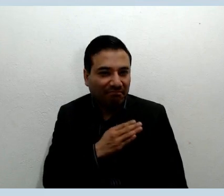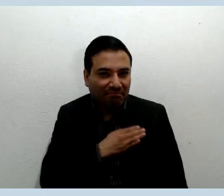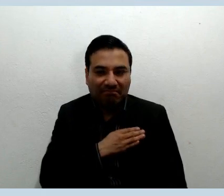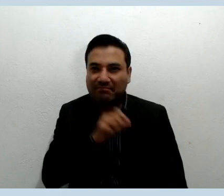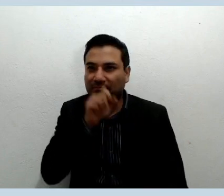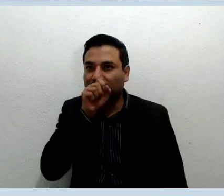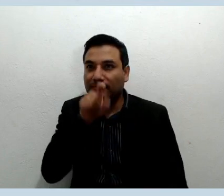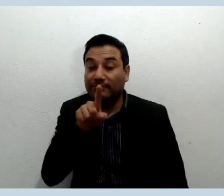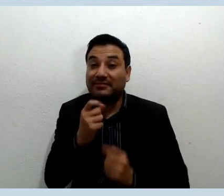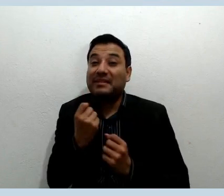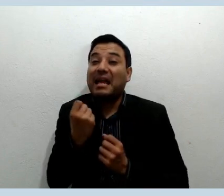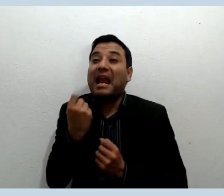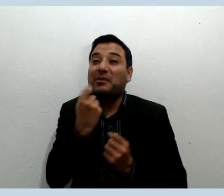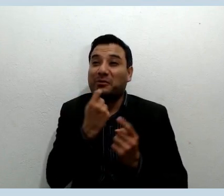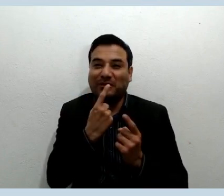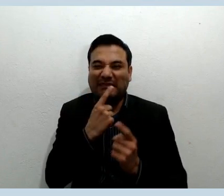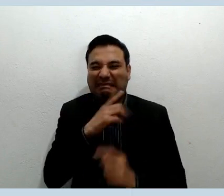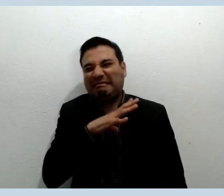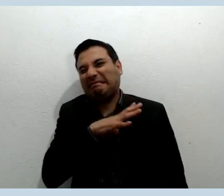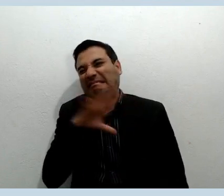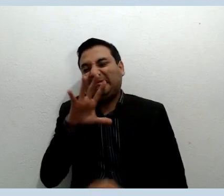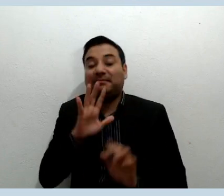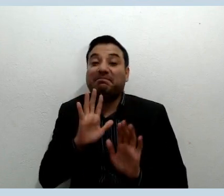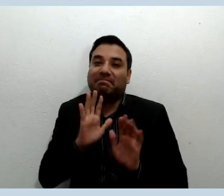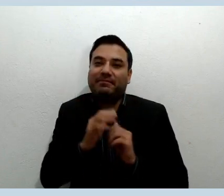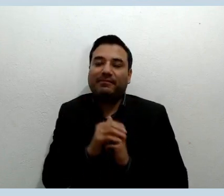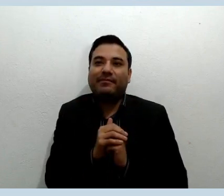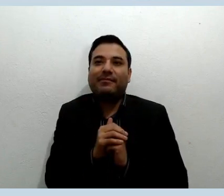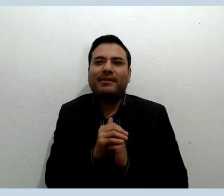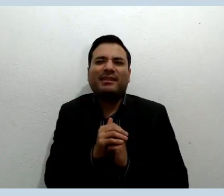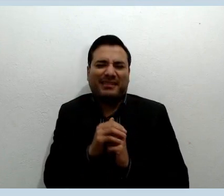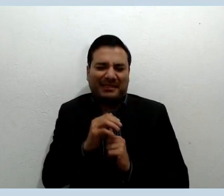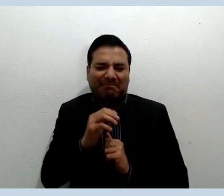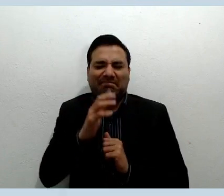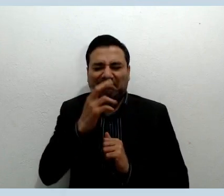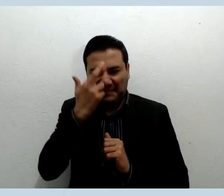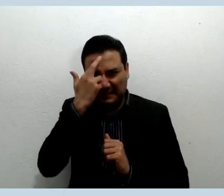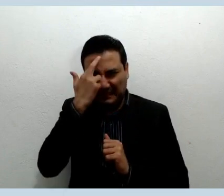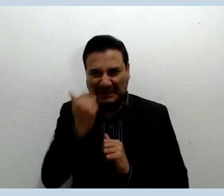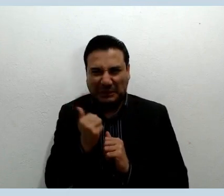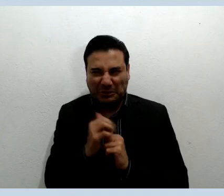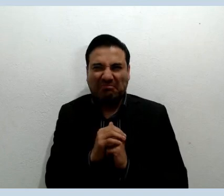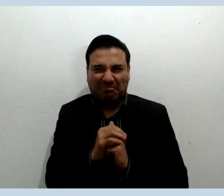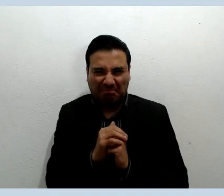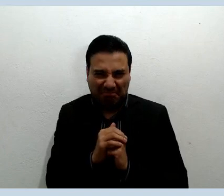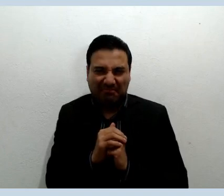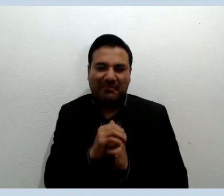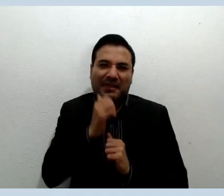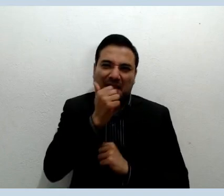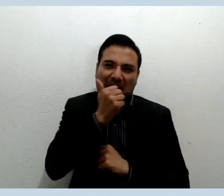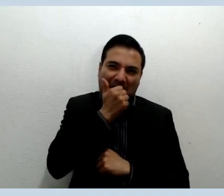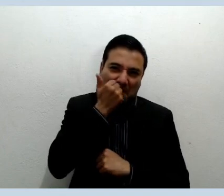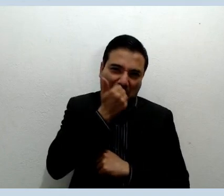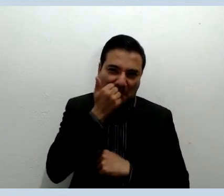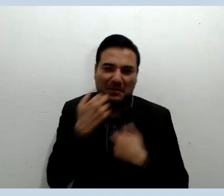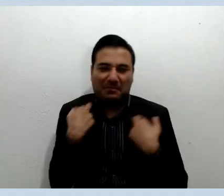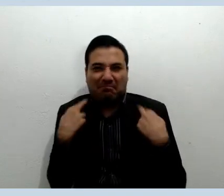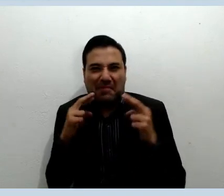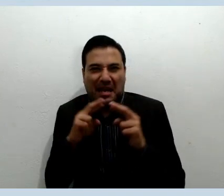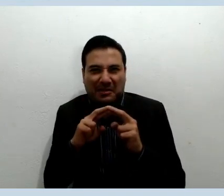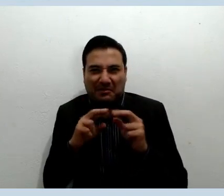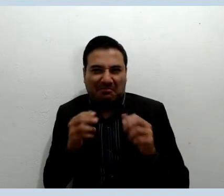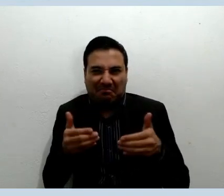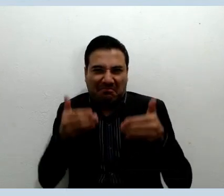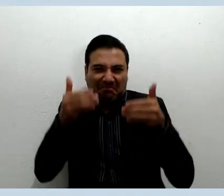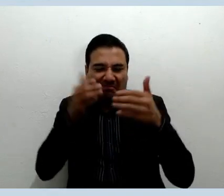también Yo estoy super de acuerdo en que esa Barrera es imaginaria y Y sí cuando se